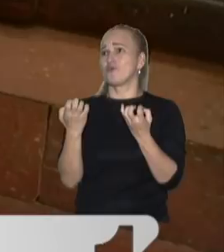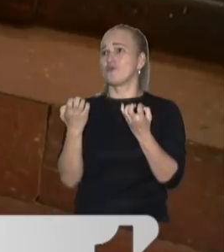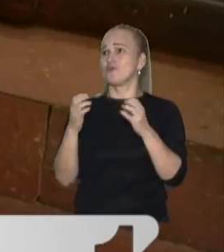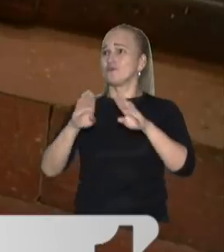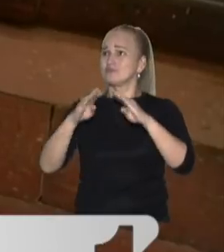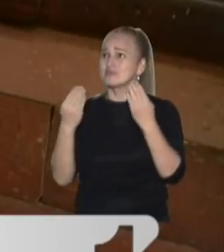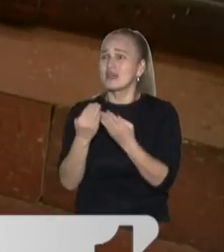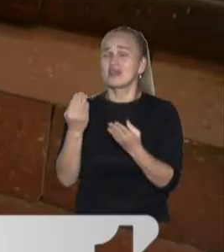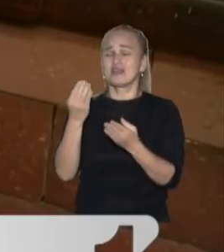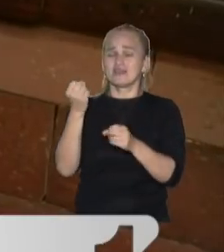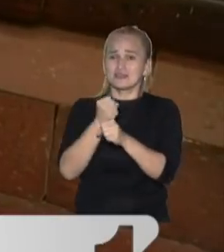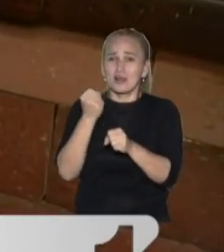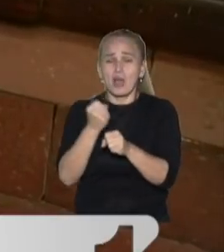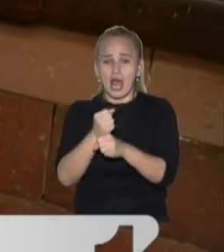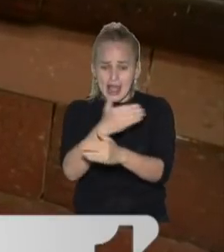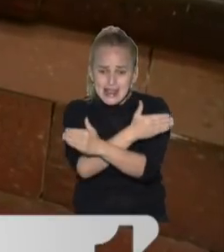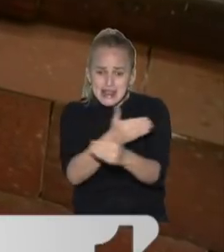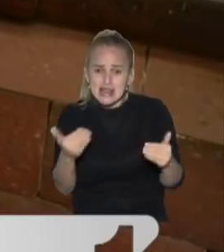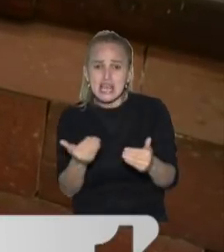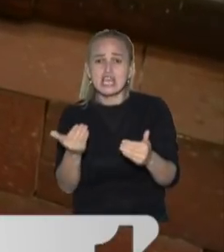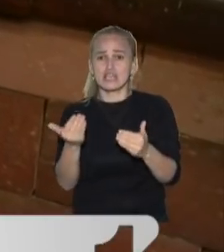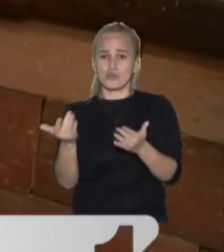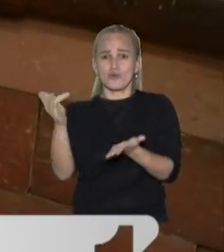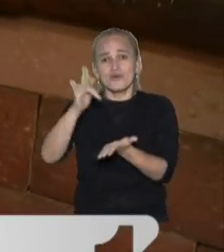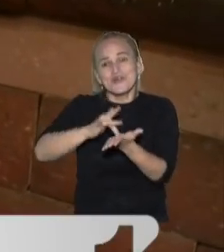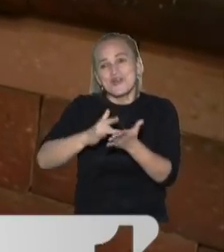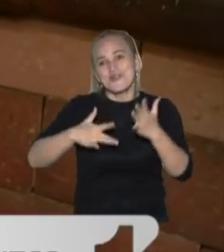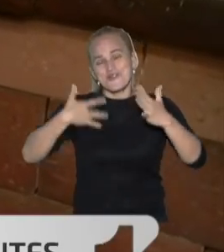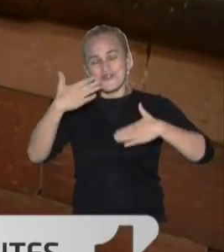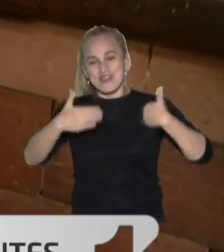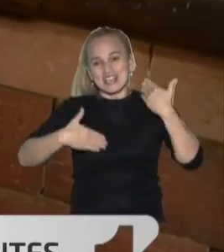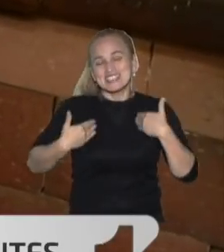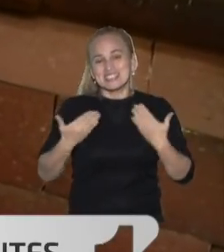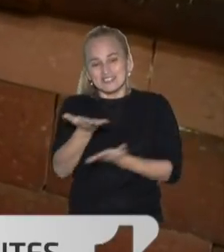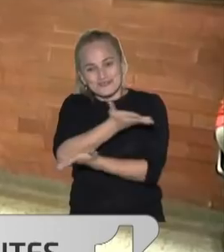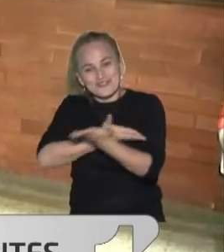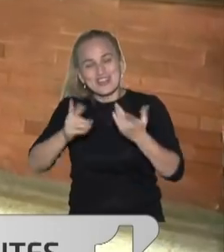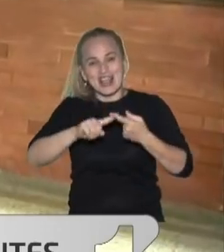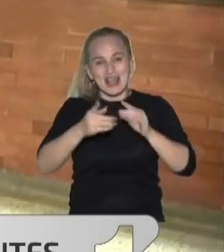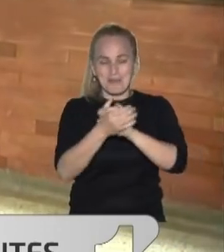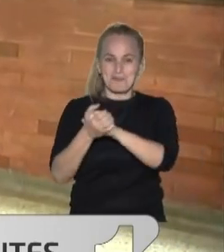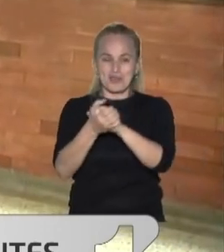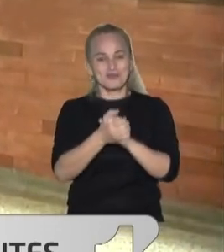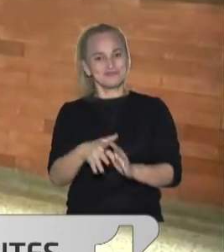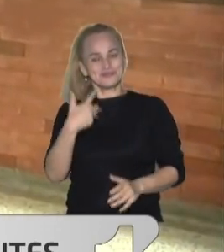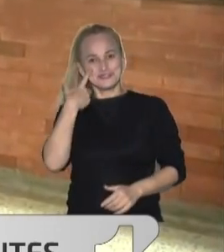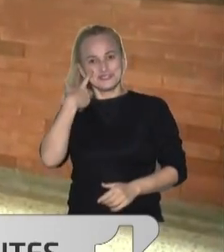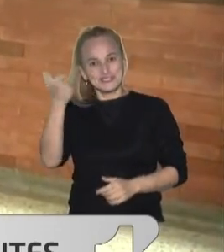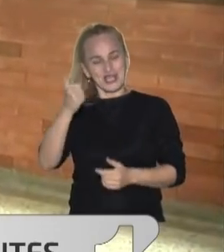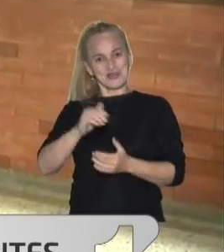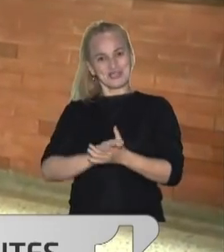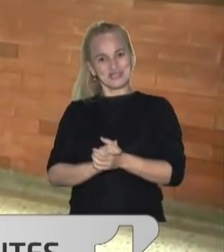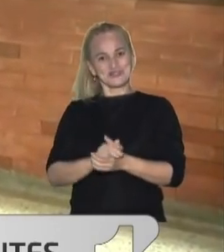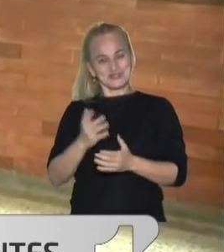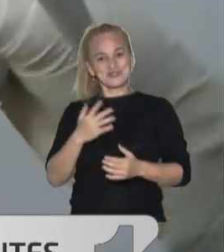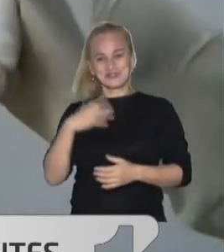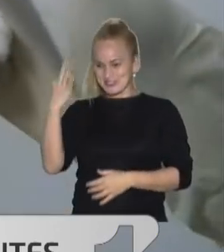necesitan urgentemente volver al colegio, ser felices, estar contentos con sus amiguitos. Maravilloso